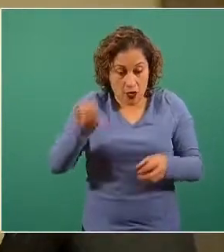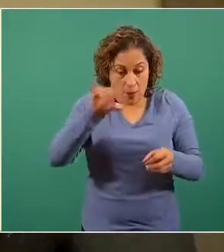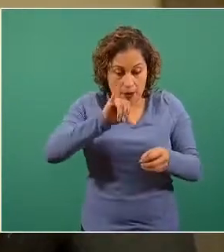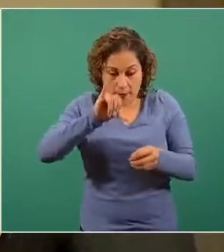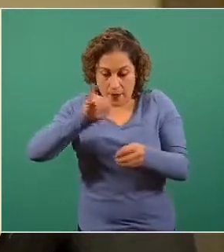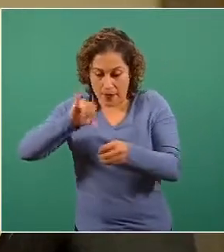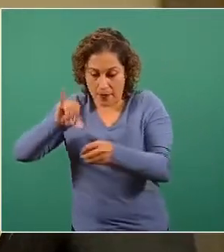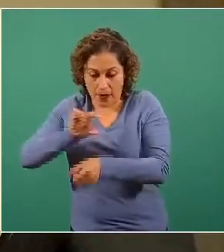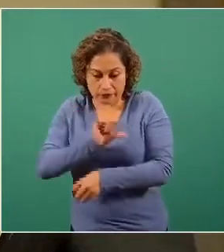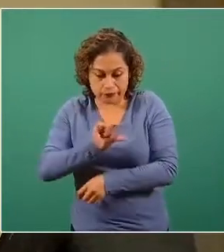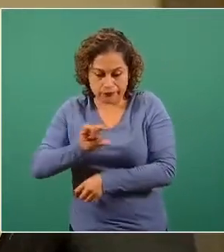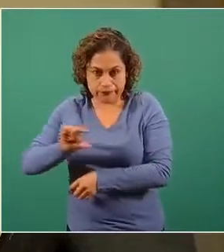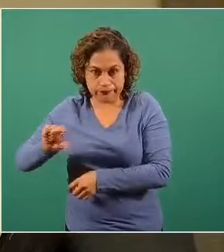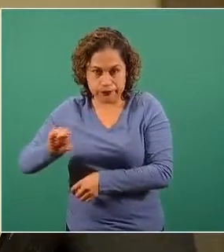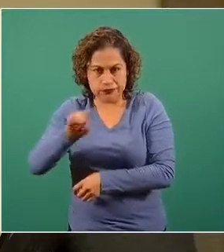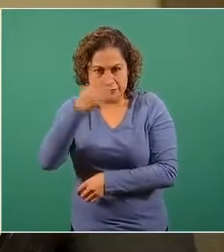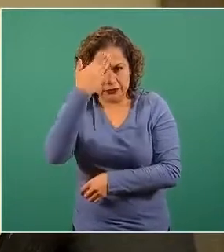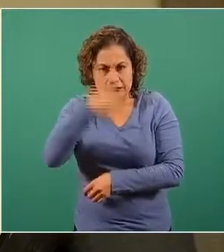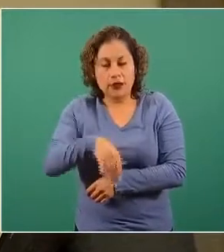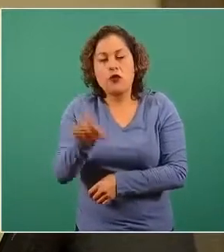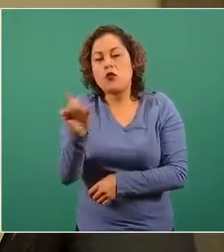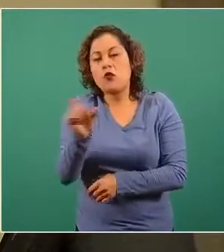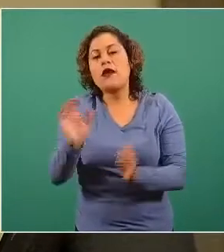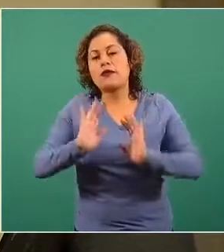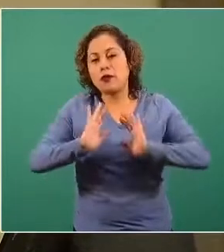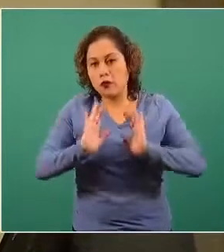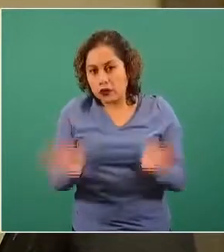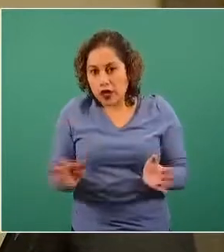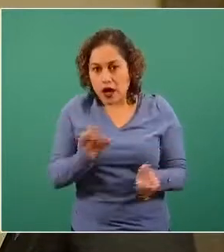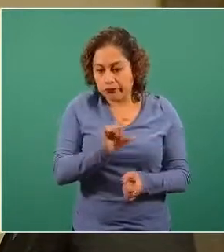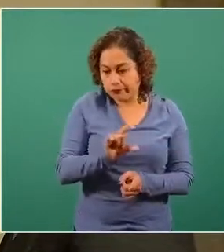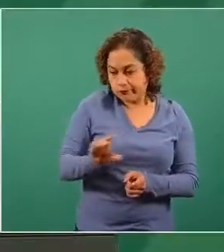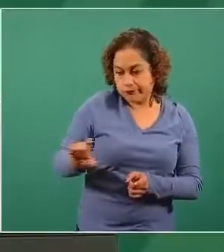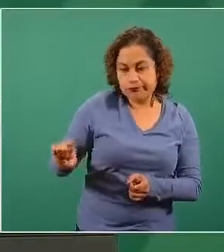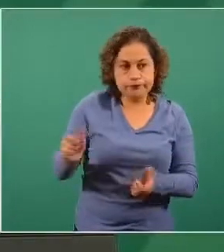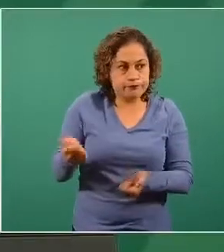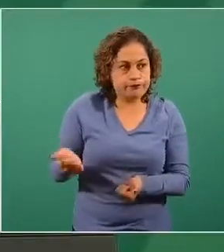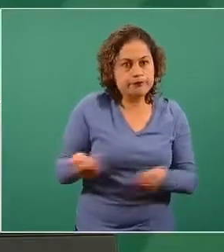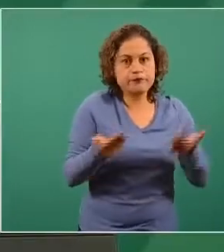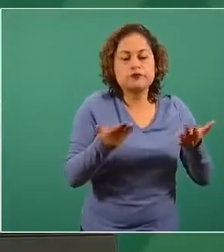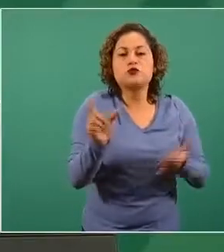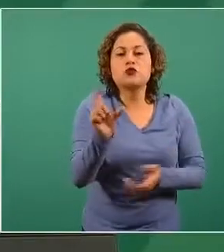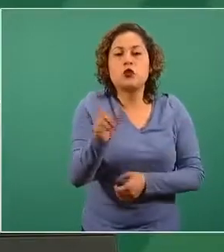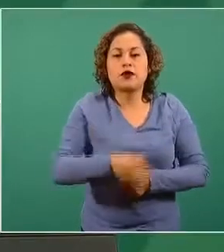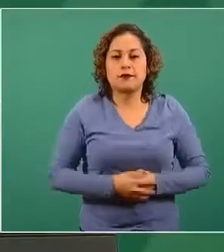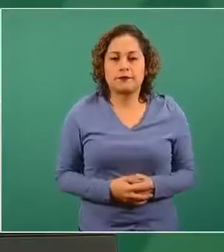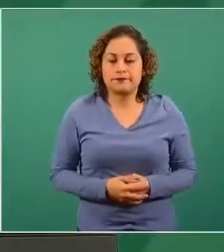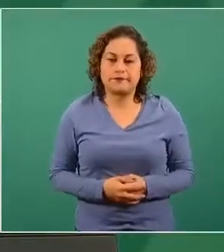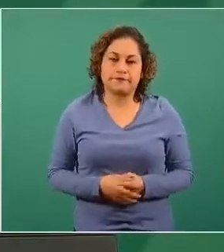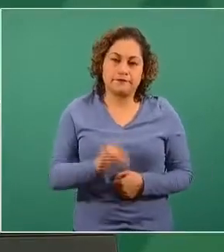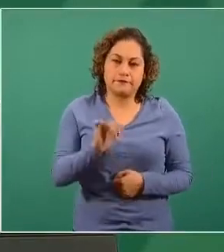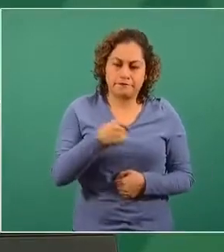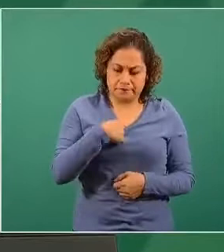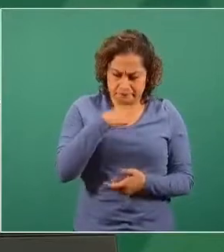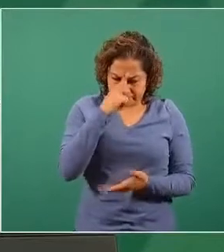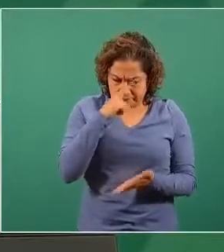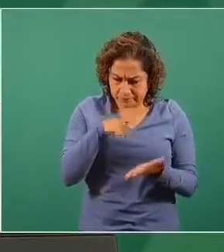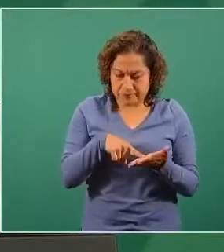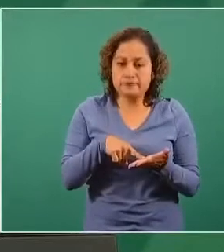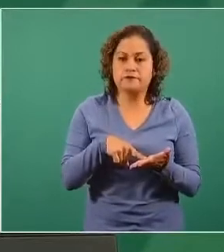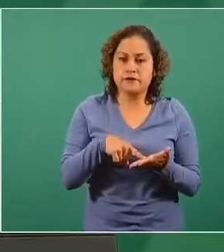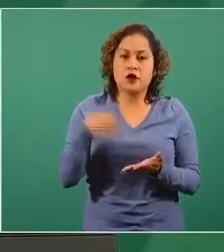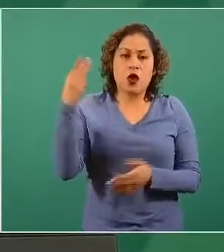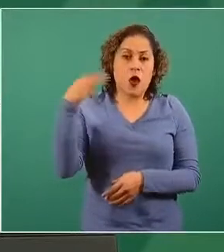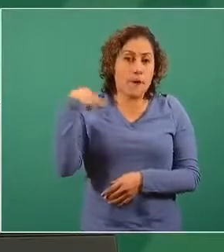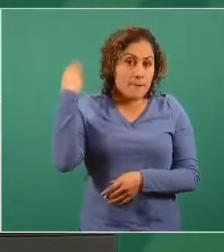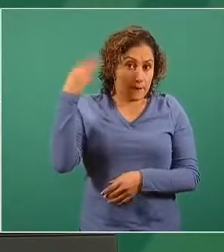estar listas estas vacunas que se están envasando? Sí, si mal no recuerdo, en